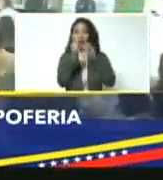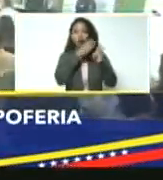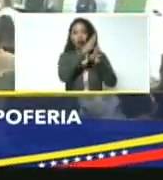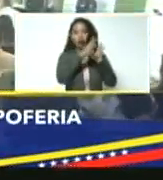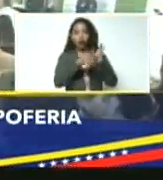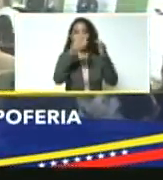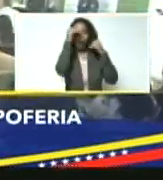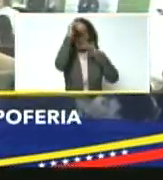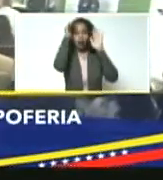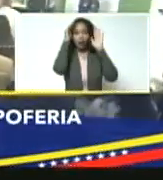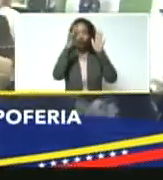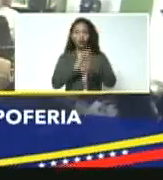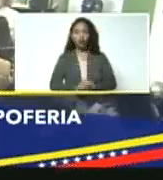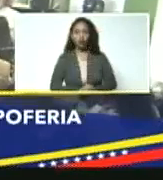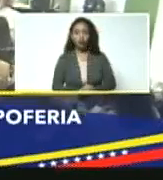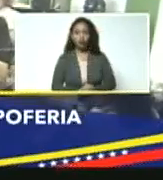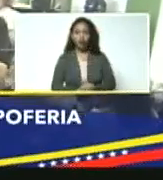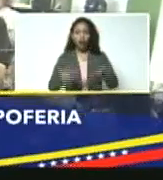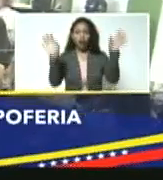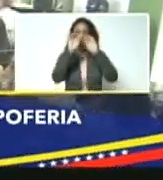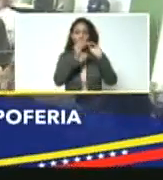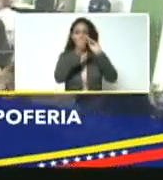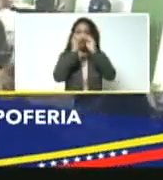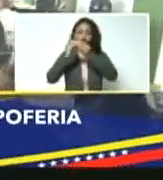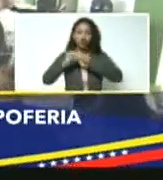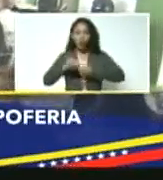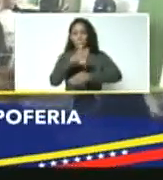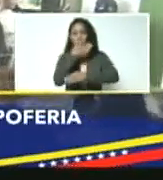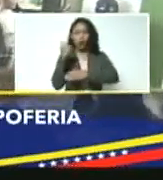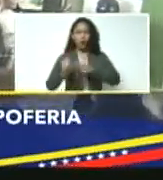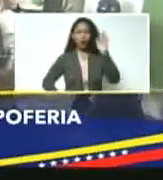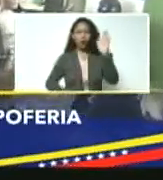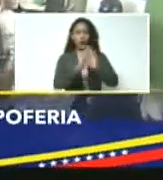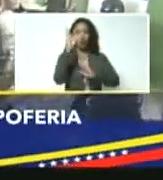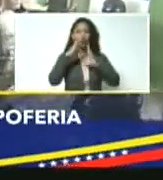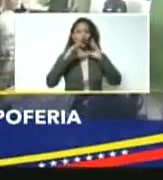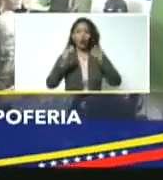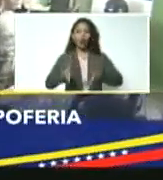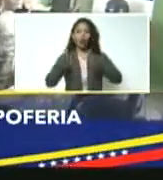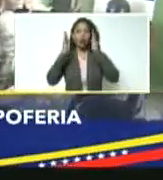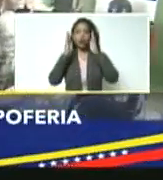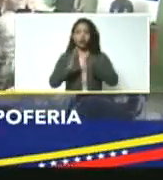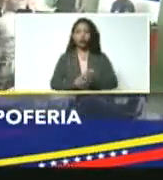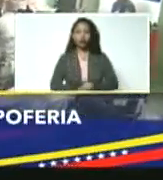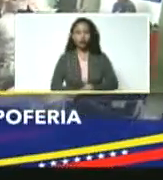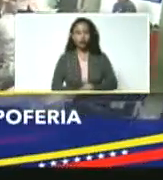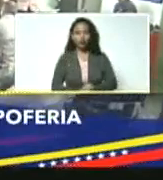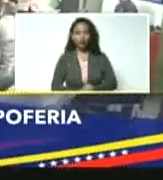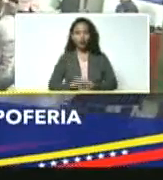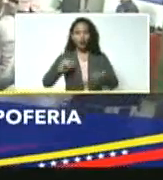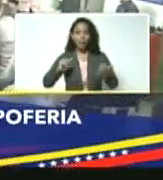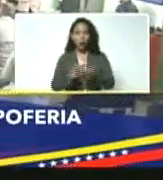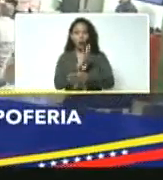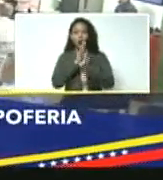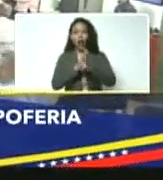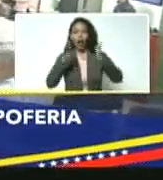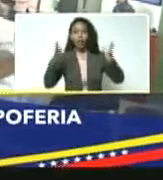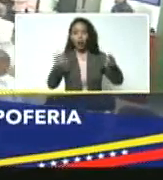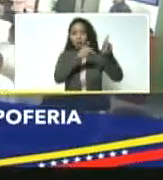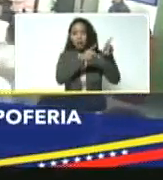de atención, de mantenimiento, de mejoría de toda la infraestructura y de impulso de grandes